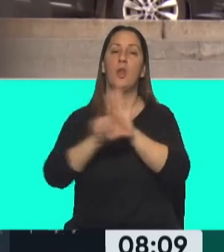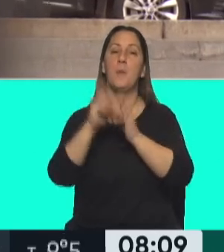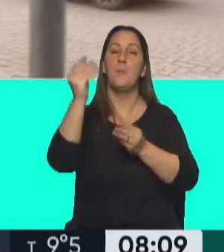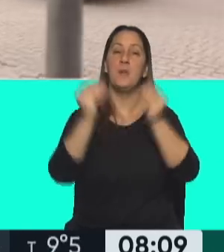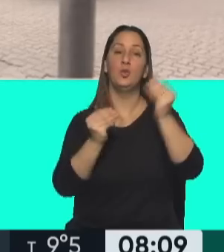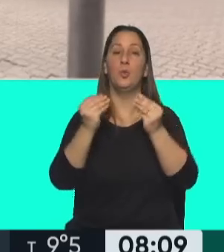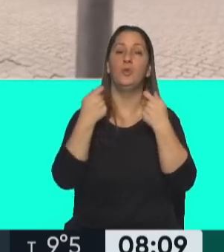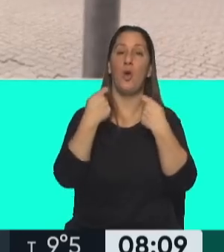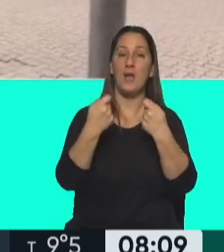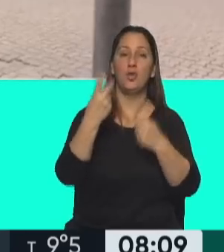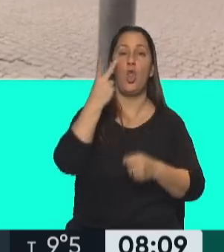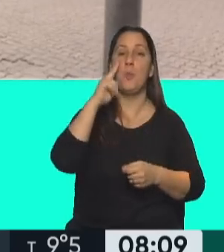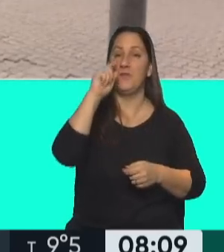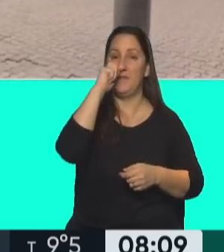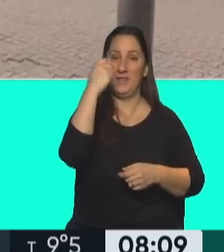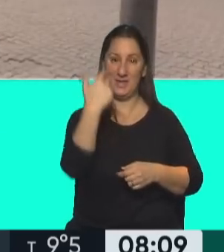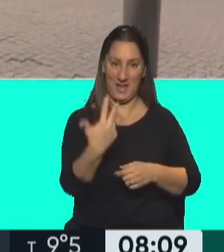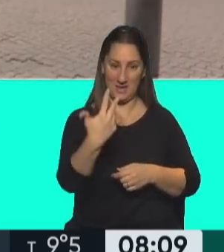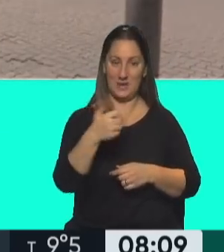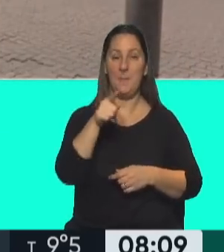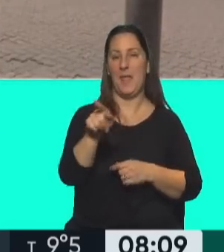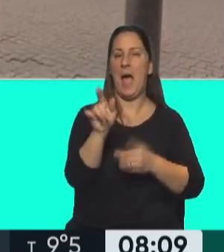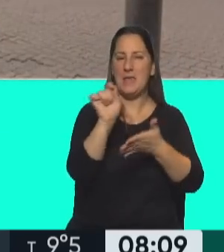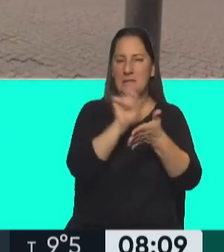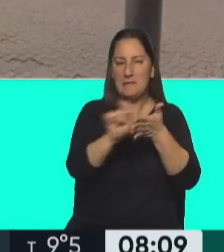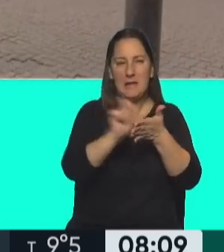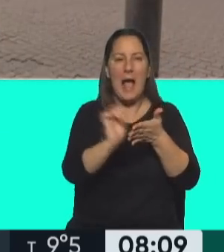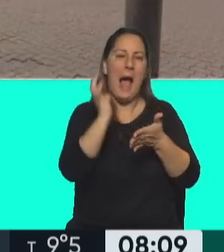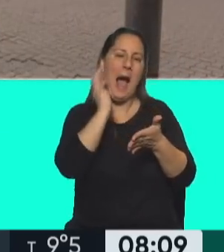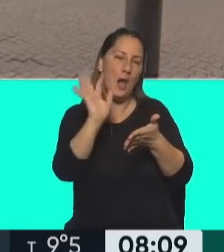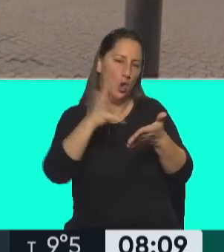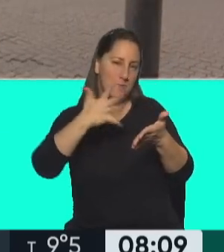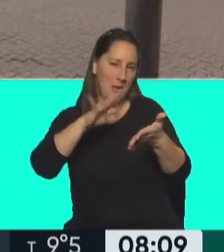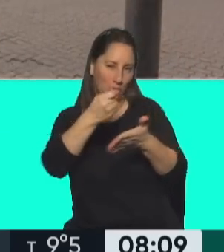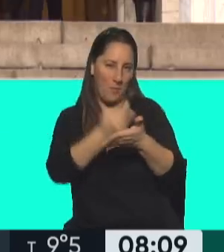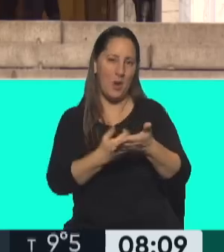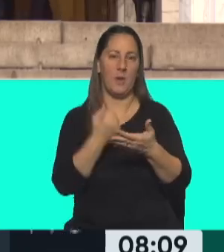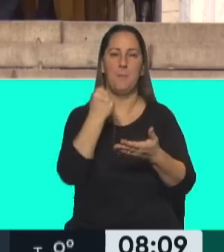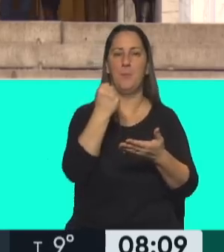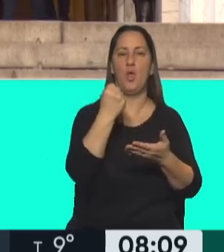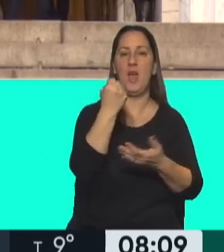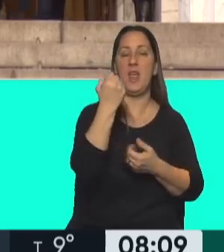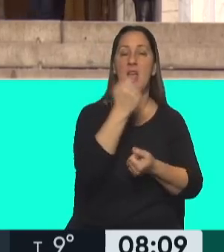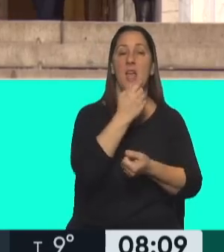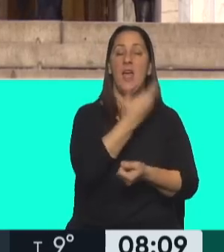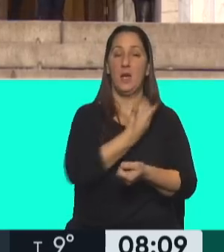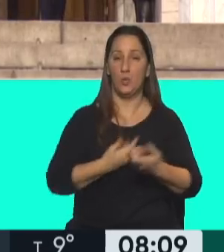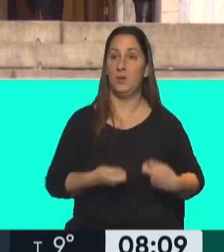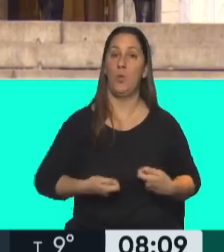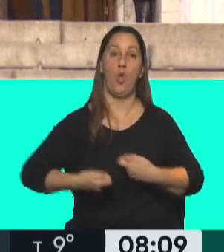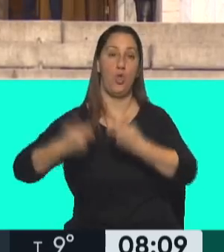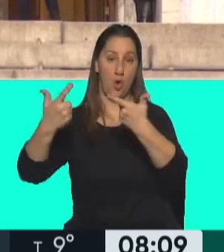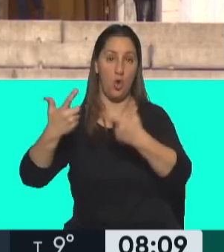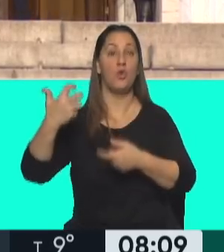general de gastos 2023. Hay recién un borrador, un dossier que envió el Ejecutivo, que llegó al Congreso de la Nación.